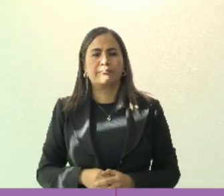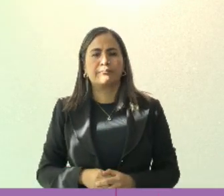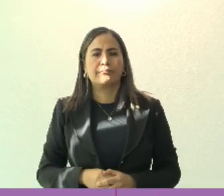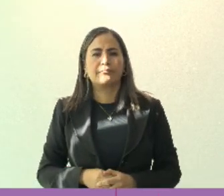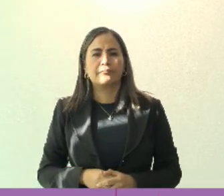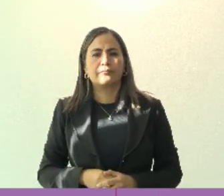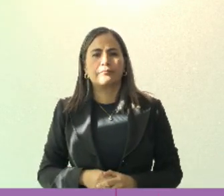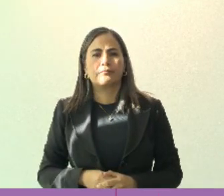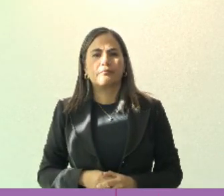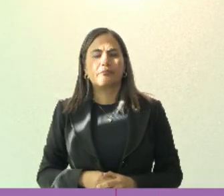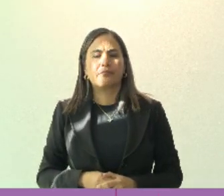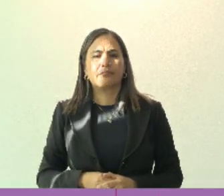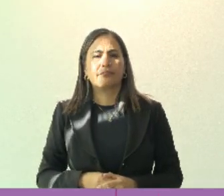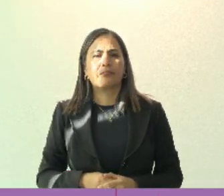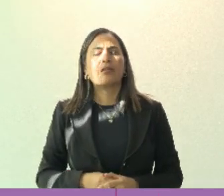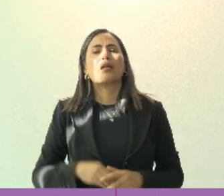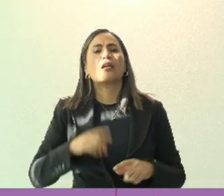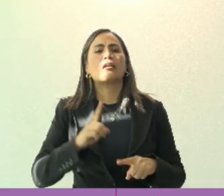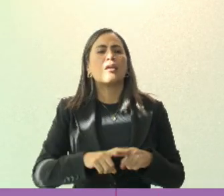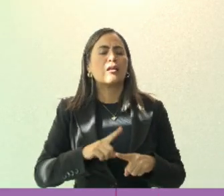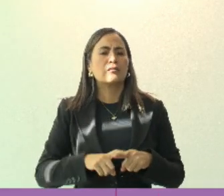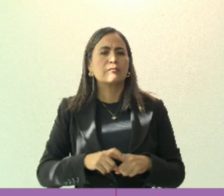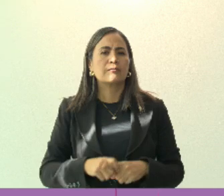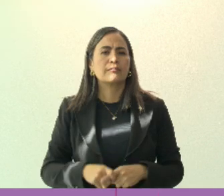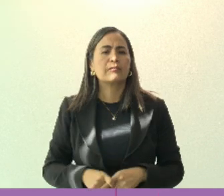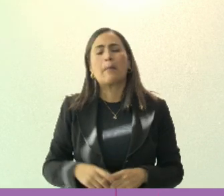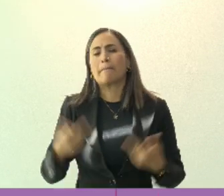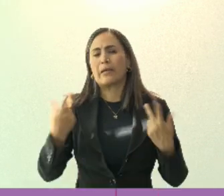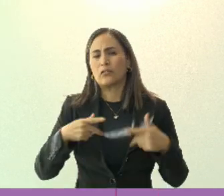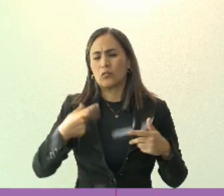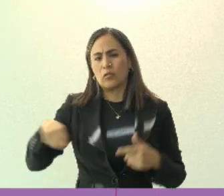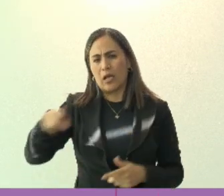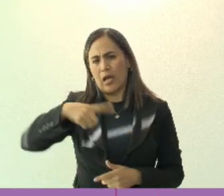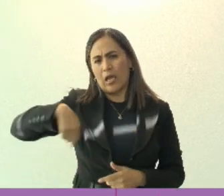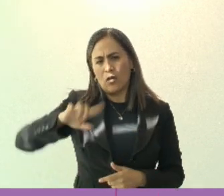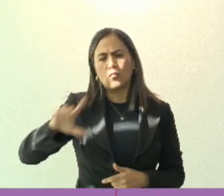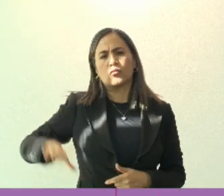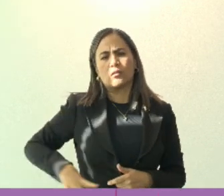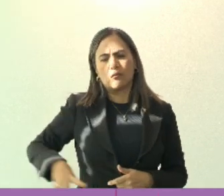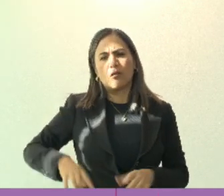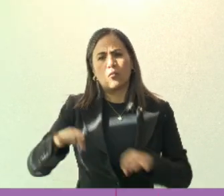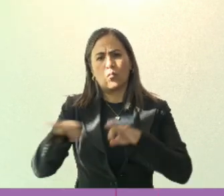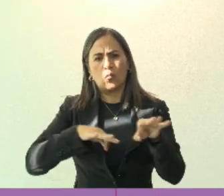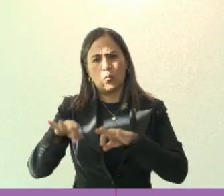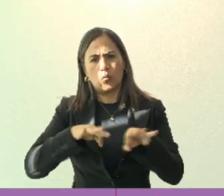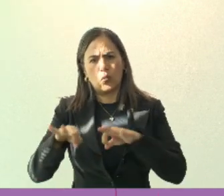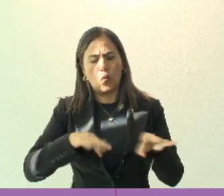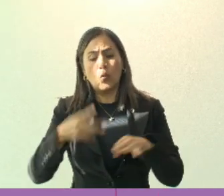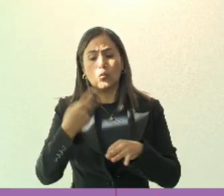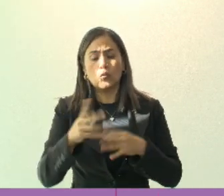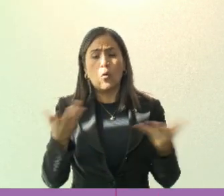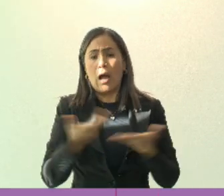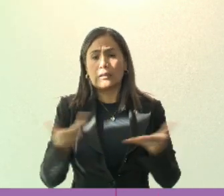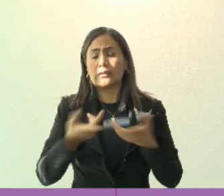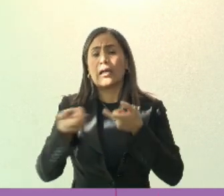esos documentos? Pues los servidores públicos. Los servidores públicos son aquellos los que generan a través de su